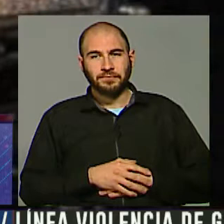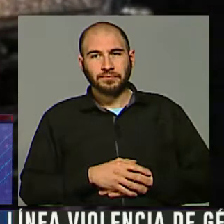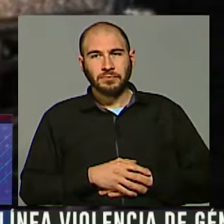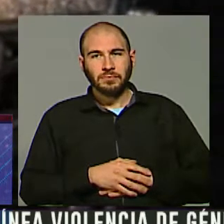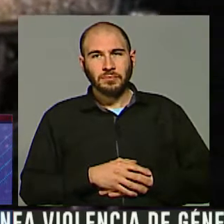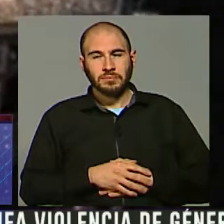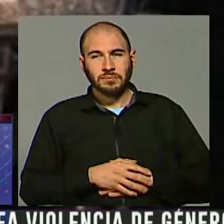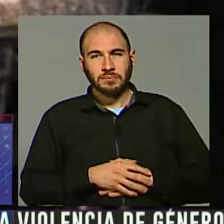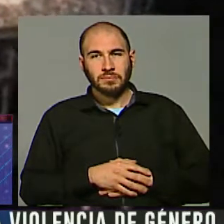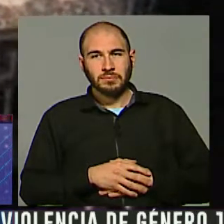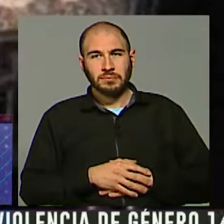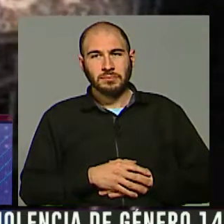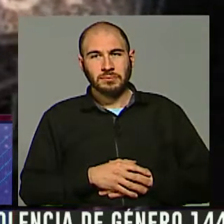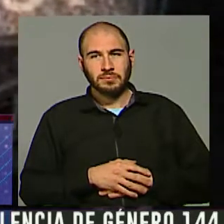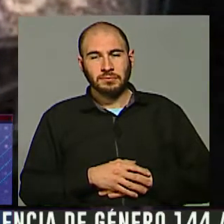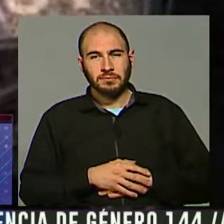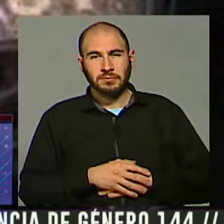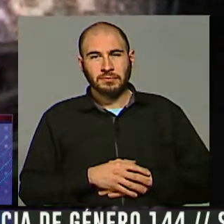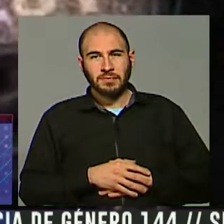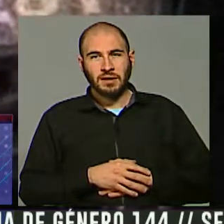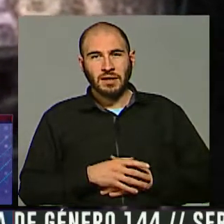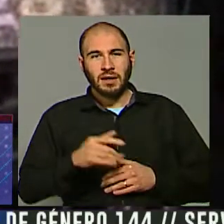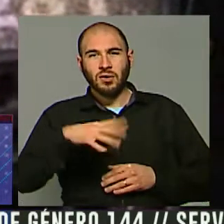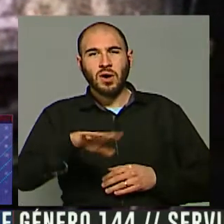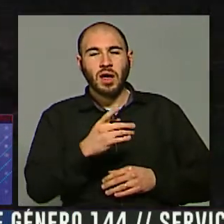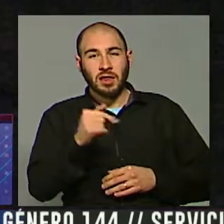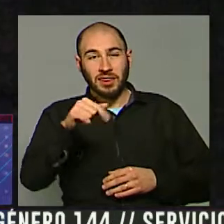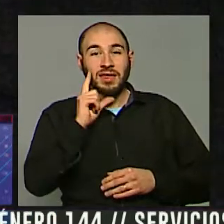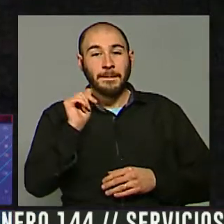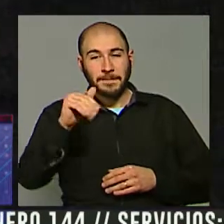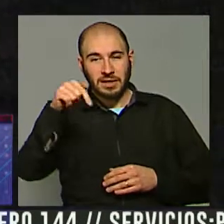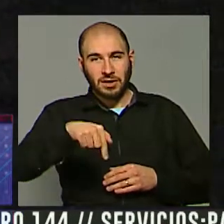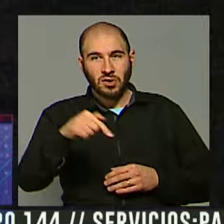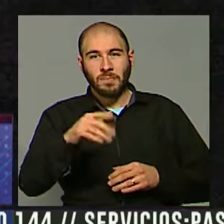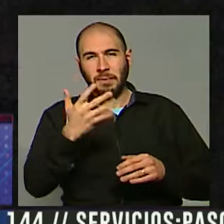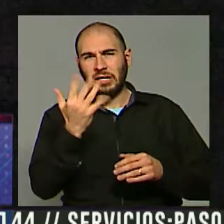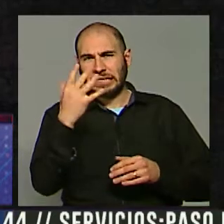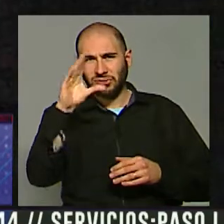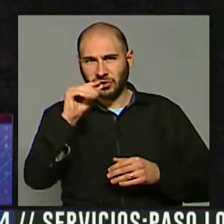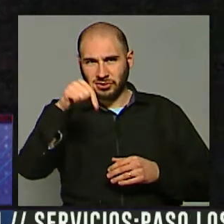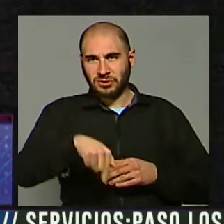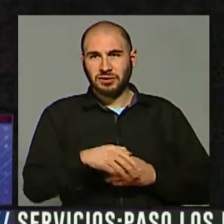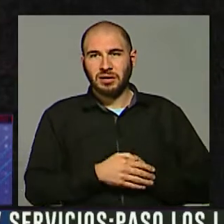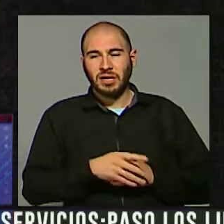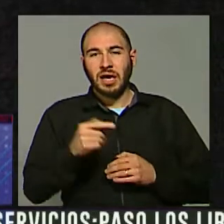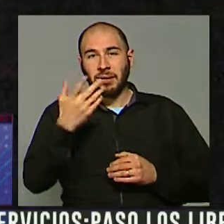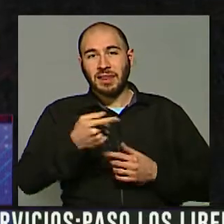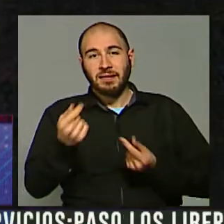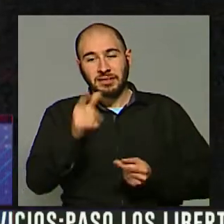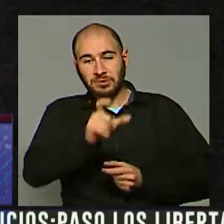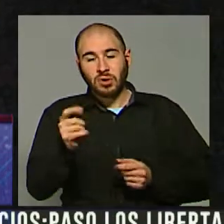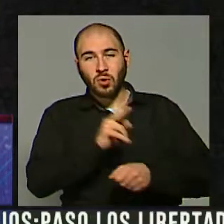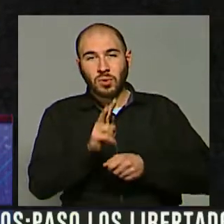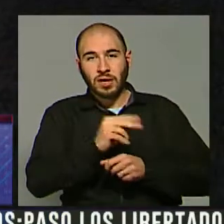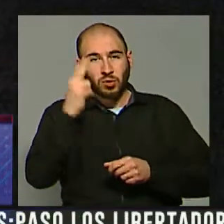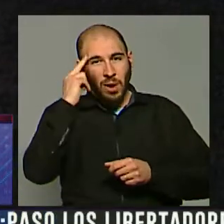Accidente en Chubut, volcó un micro de Andesmar. El hecho sucedió este martes alrededor de las 5 de la mañana. Desde Defensa Civil confirmaron